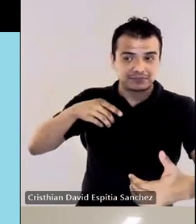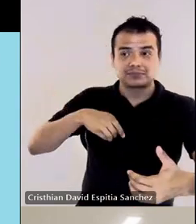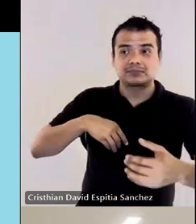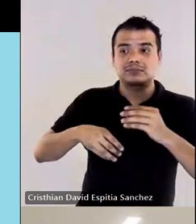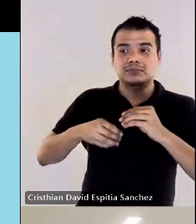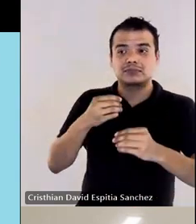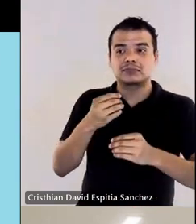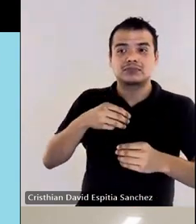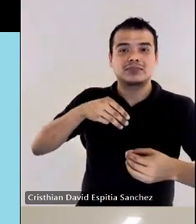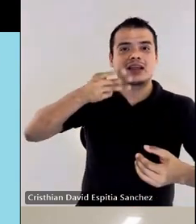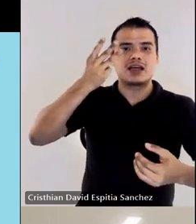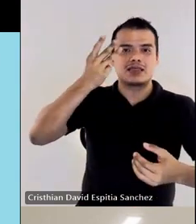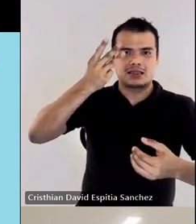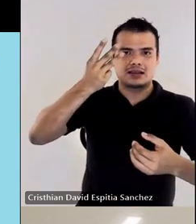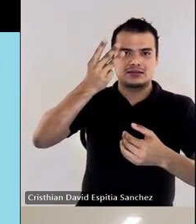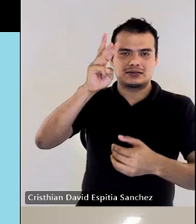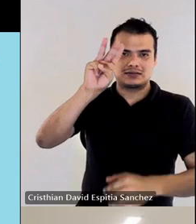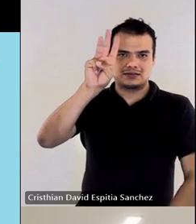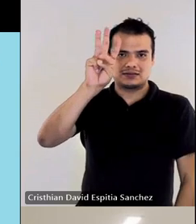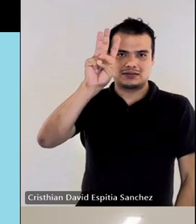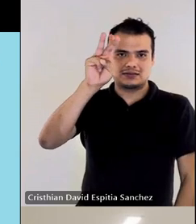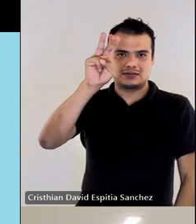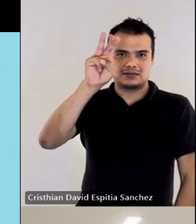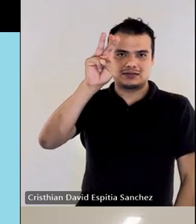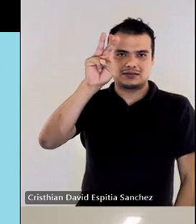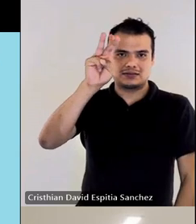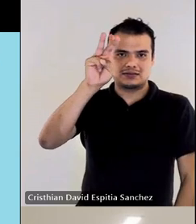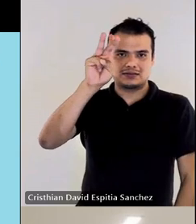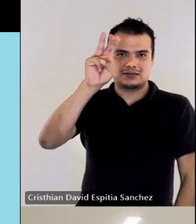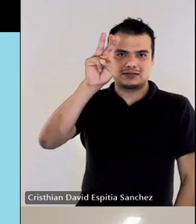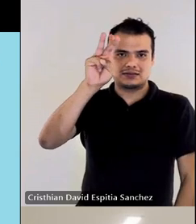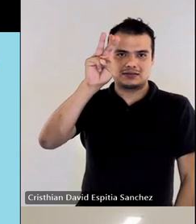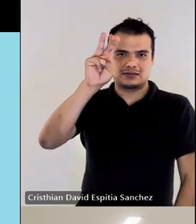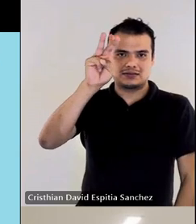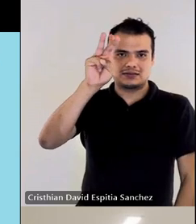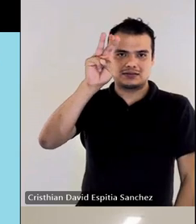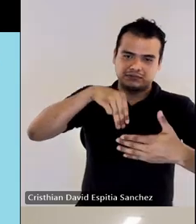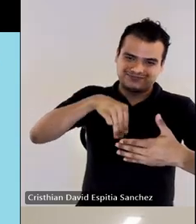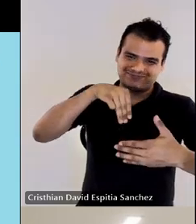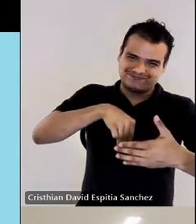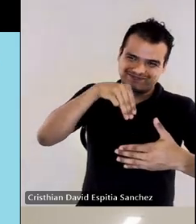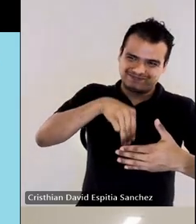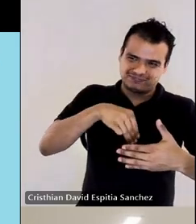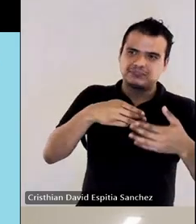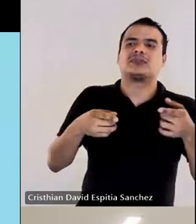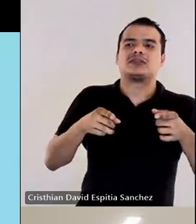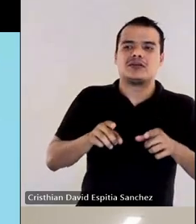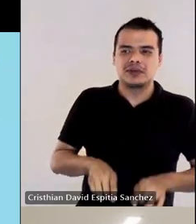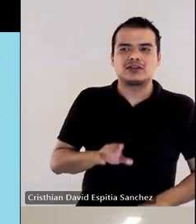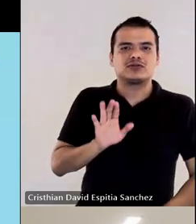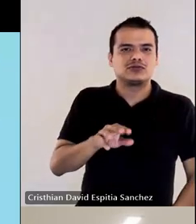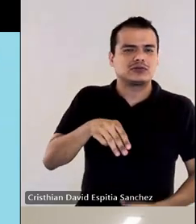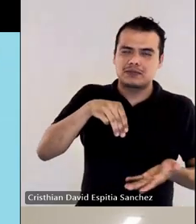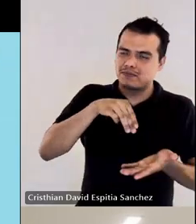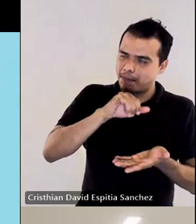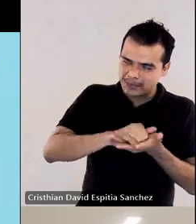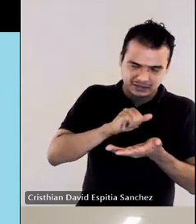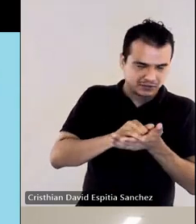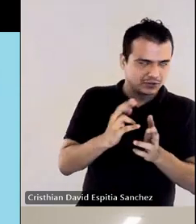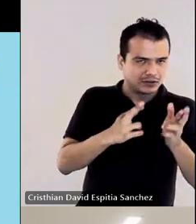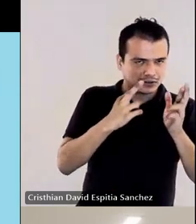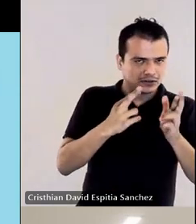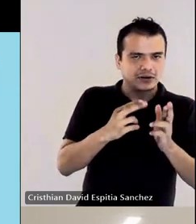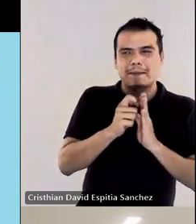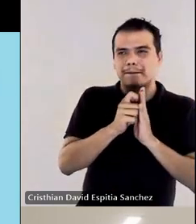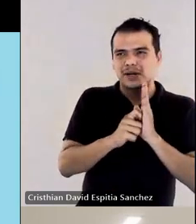nos favorezca el poco intercambio de aire que puede generar las compresiones torácicas. Lo mismo, se mantiene una compresión de